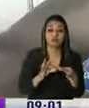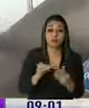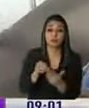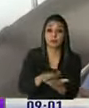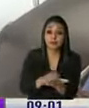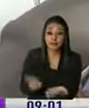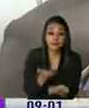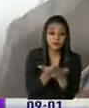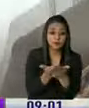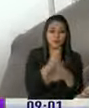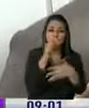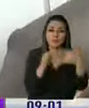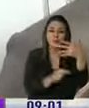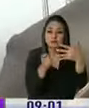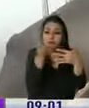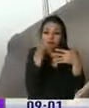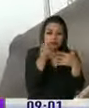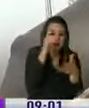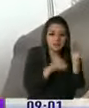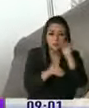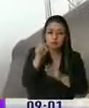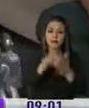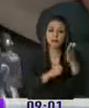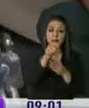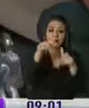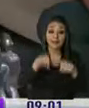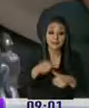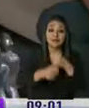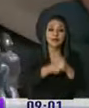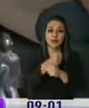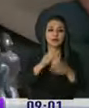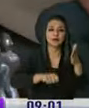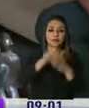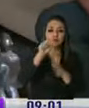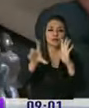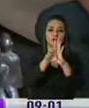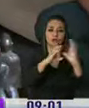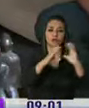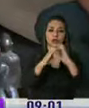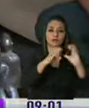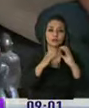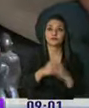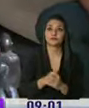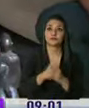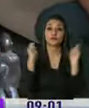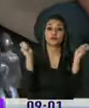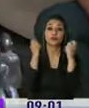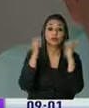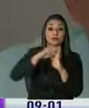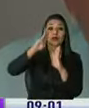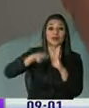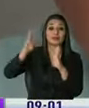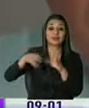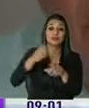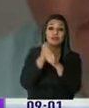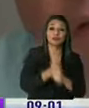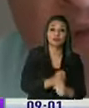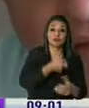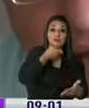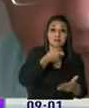tenemos que trabajar y evacuar y que en este año tengamos una ley de comunicación. Quienes integran la Fundación Andina para la Observación y Estudio de Medios